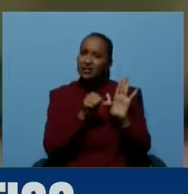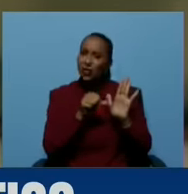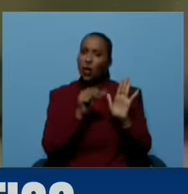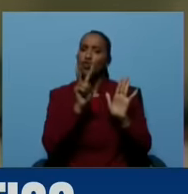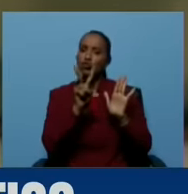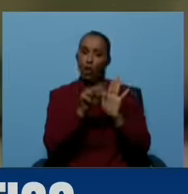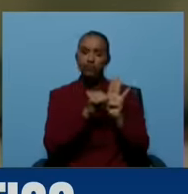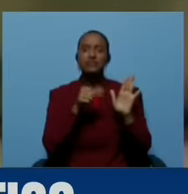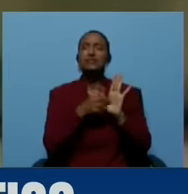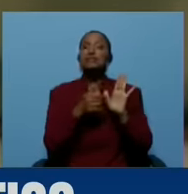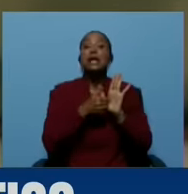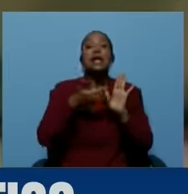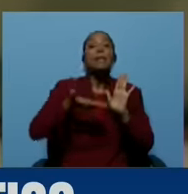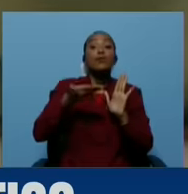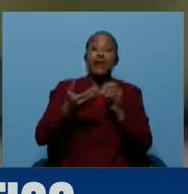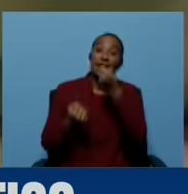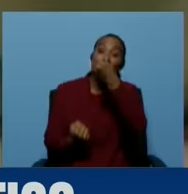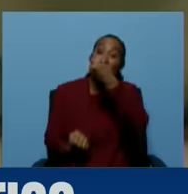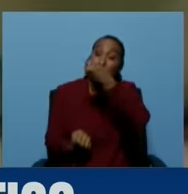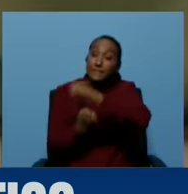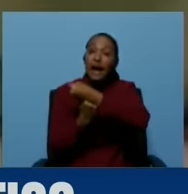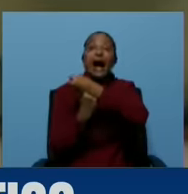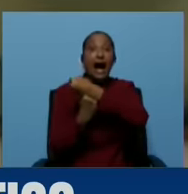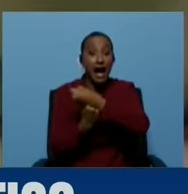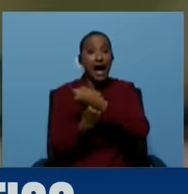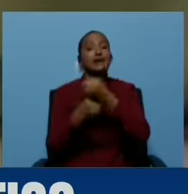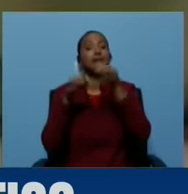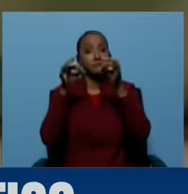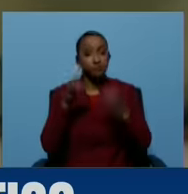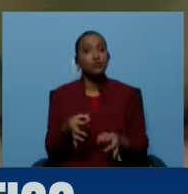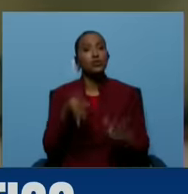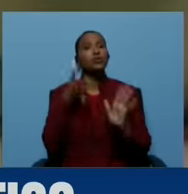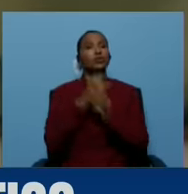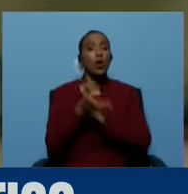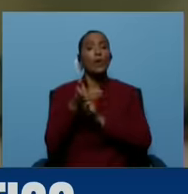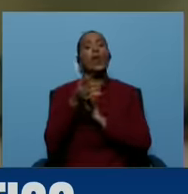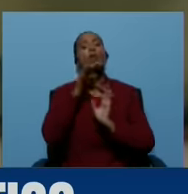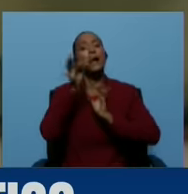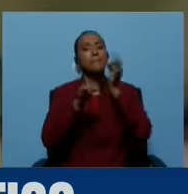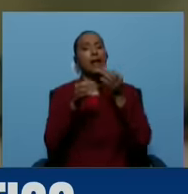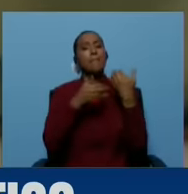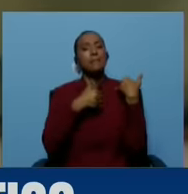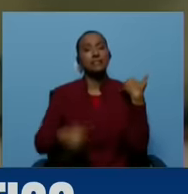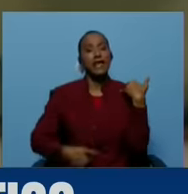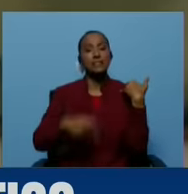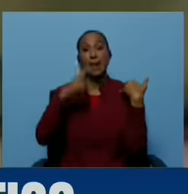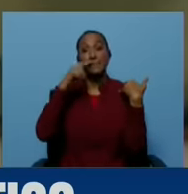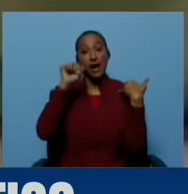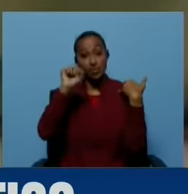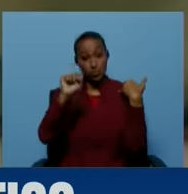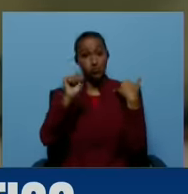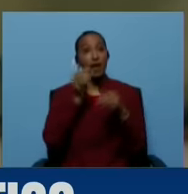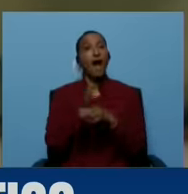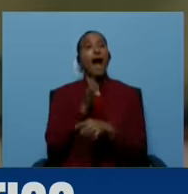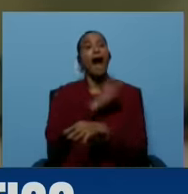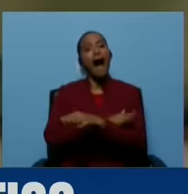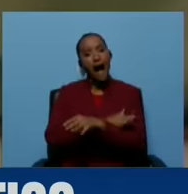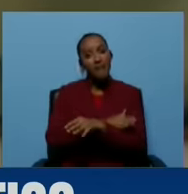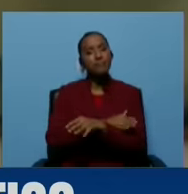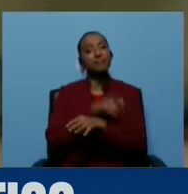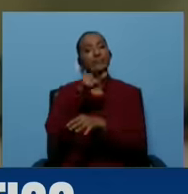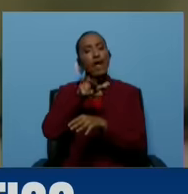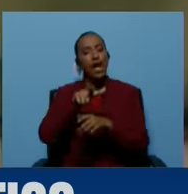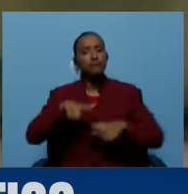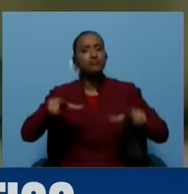fundamentales que sustentan el recurso presentado por el presidente Nicolás Maduro ante la Sala Electoral del Tribunal Supremo